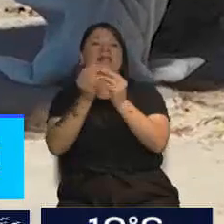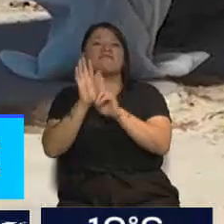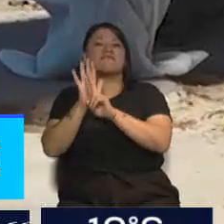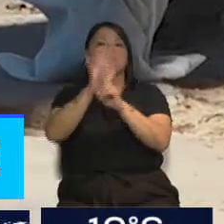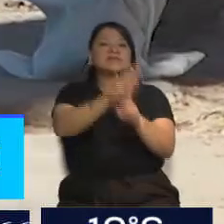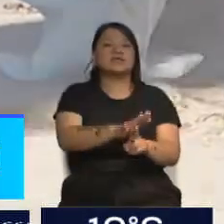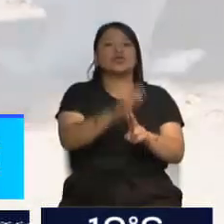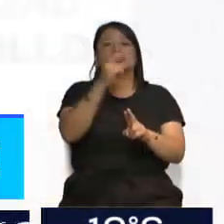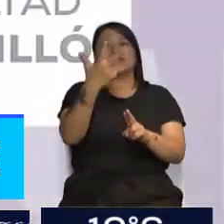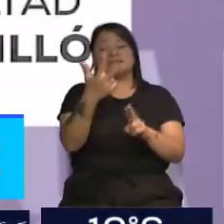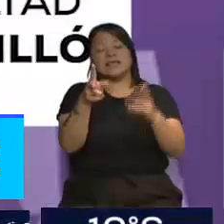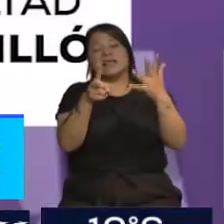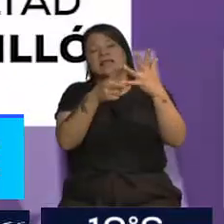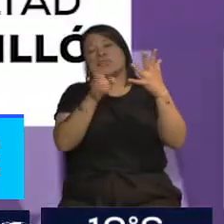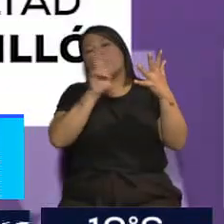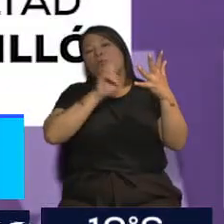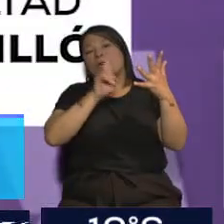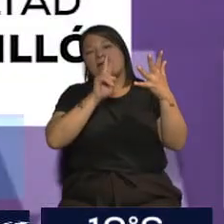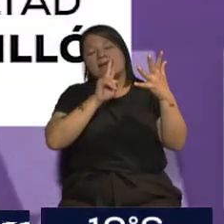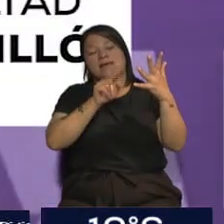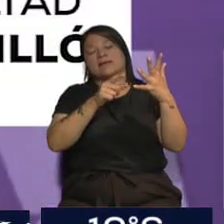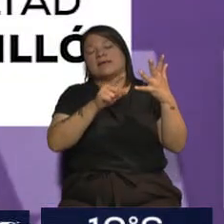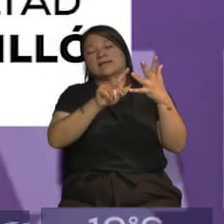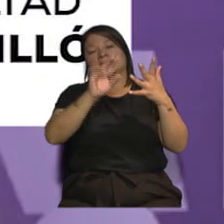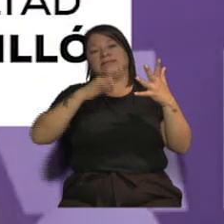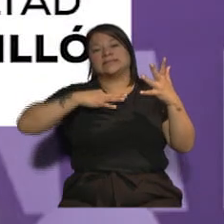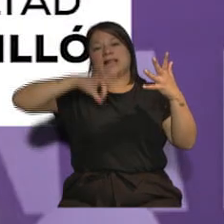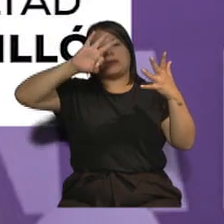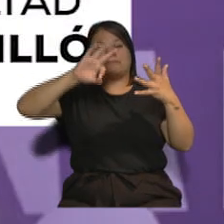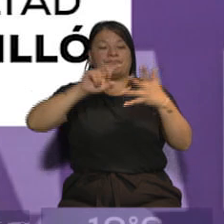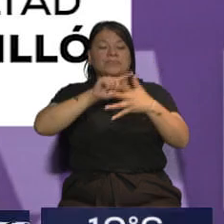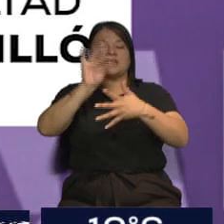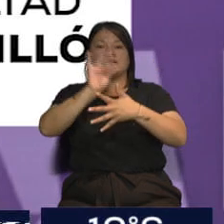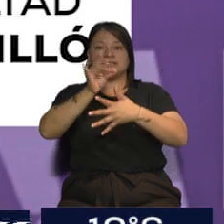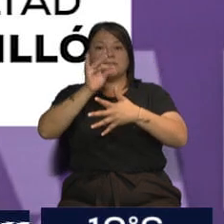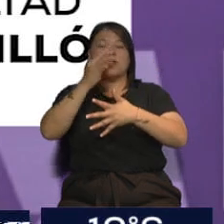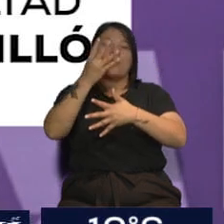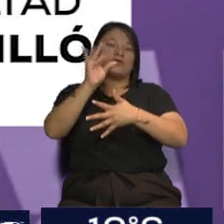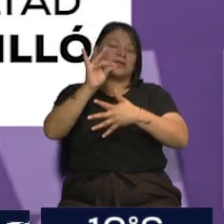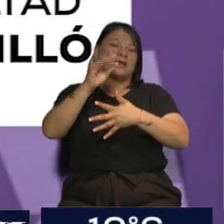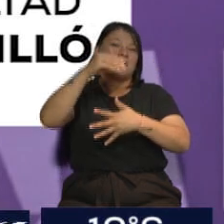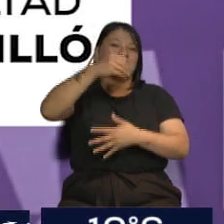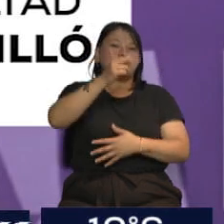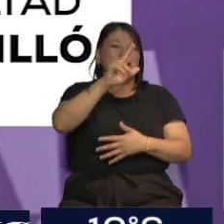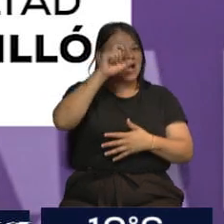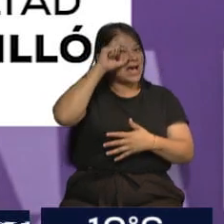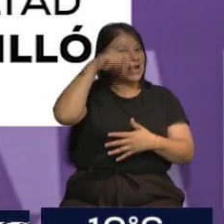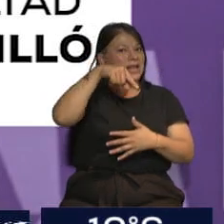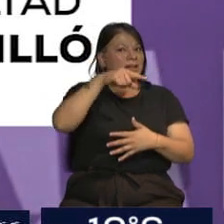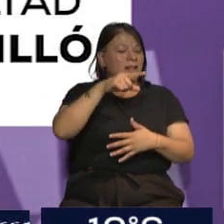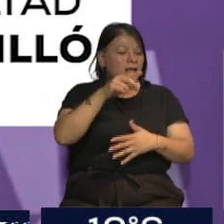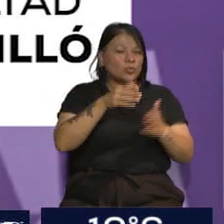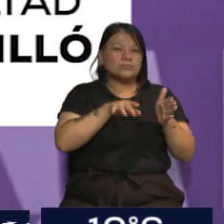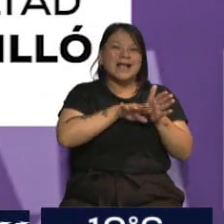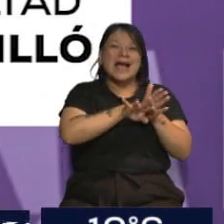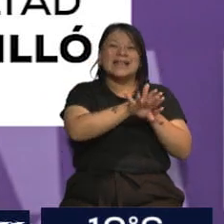2 intentos más. Estos fueron los femicidios durante diciembre. El 4, Marlene Quiroga fue hallada sin vida en un canal